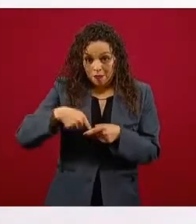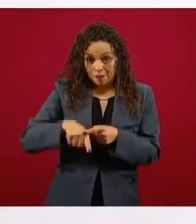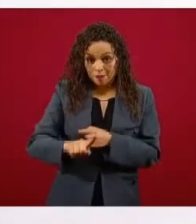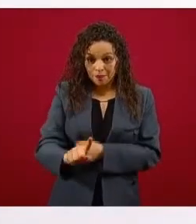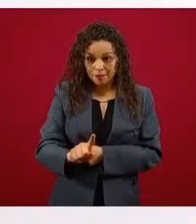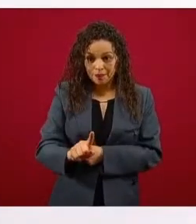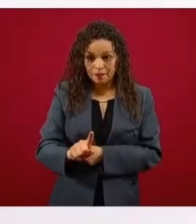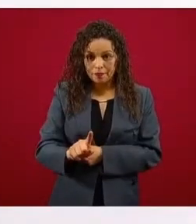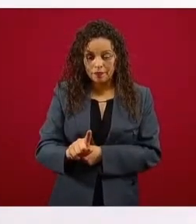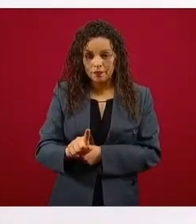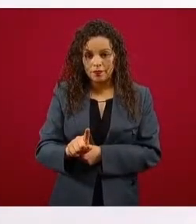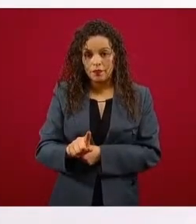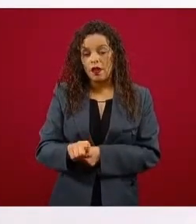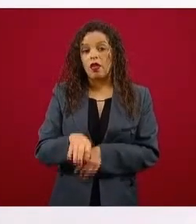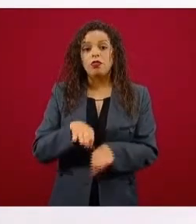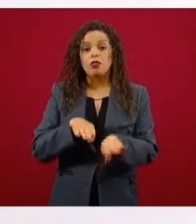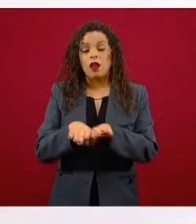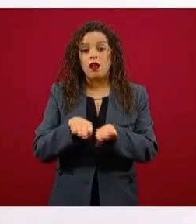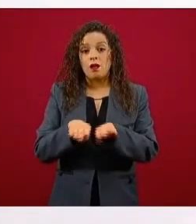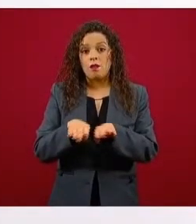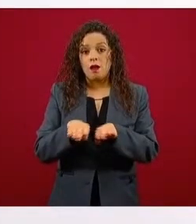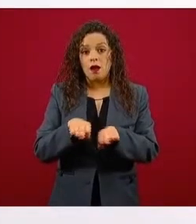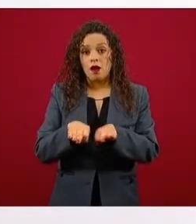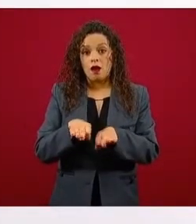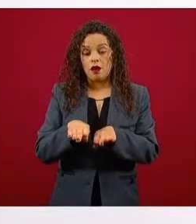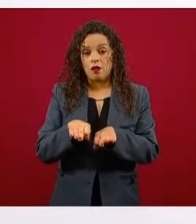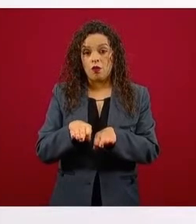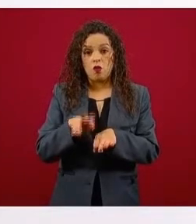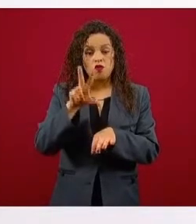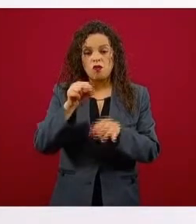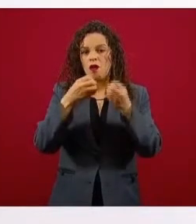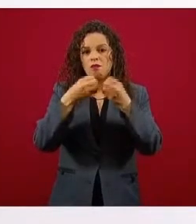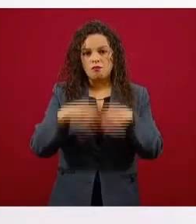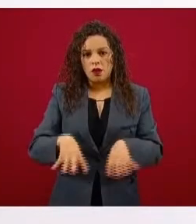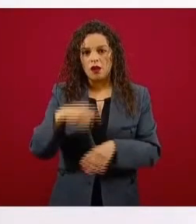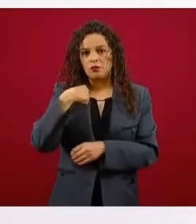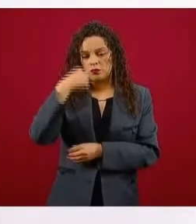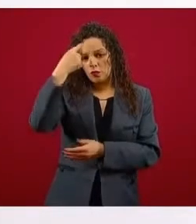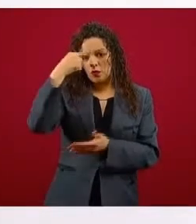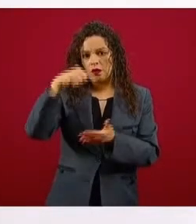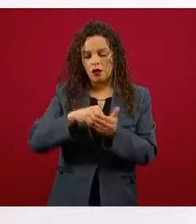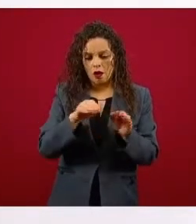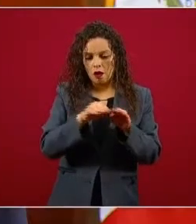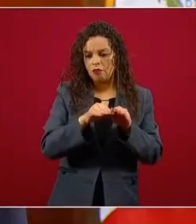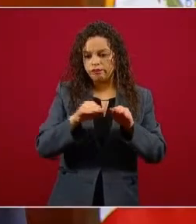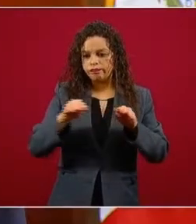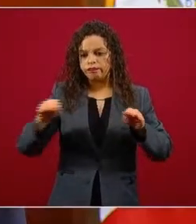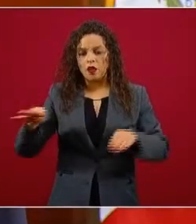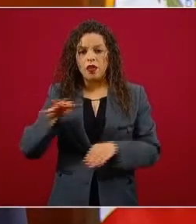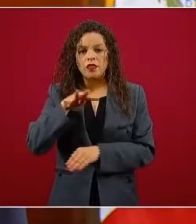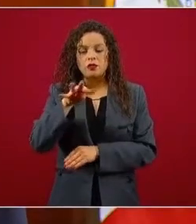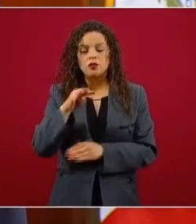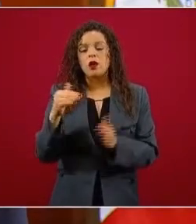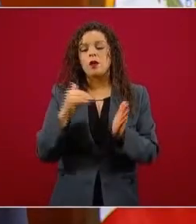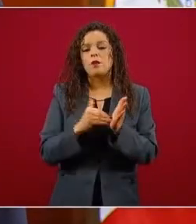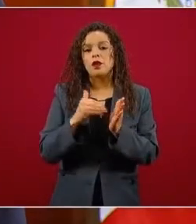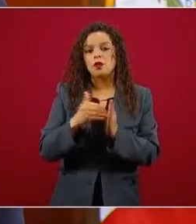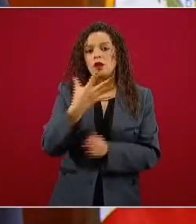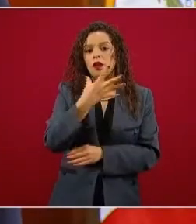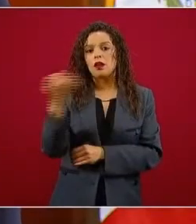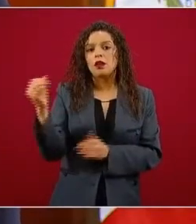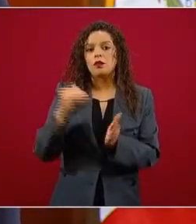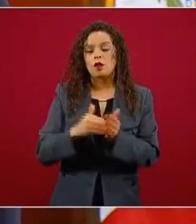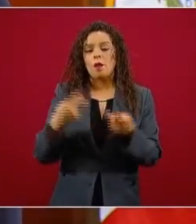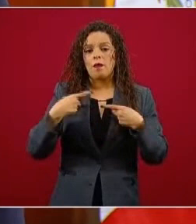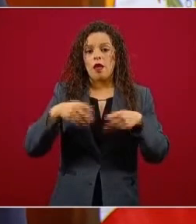número de empleos, cuando menos se mantendrán los 19.500.000 trabajadores